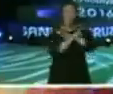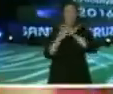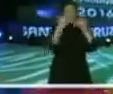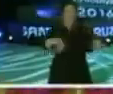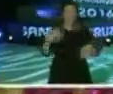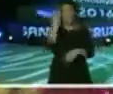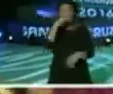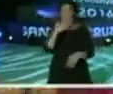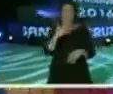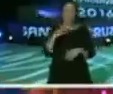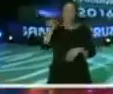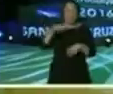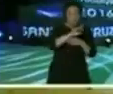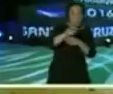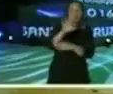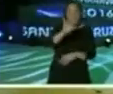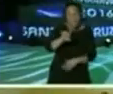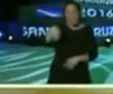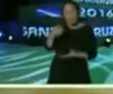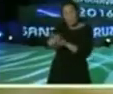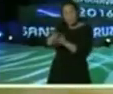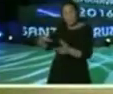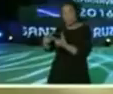el servicio social.